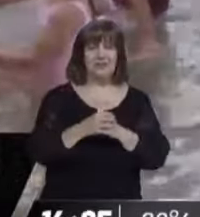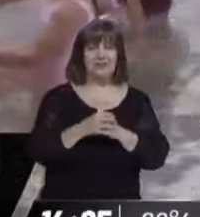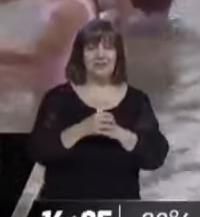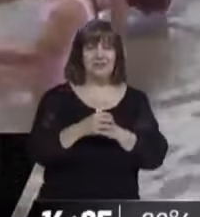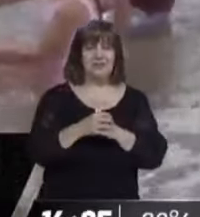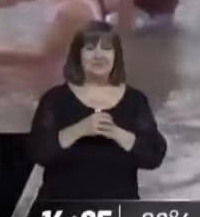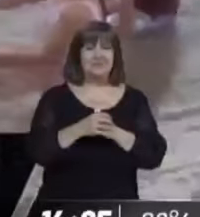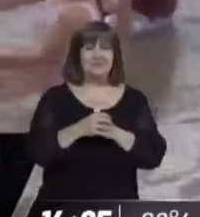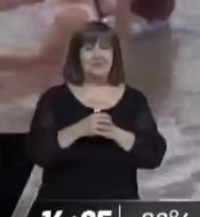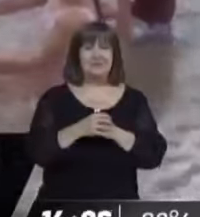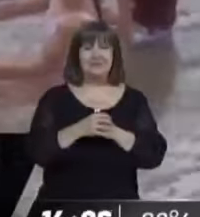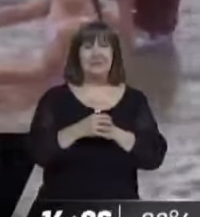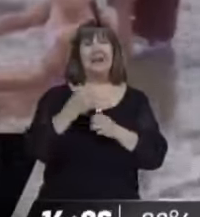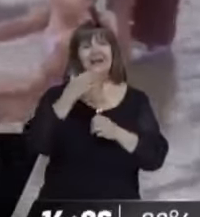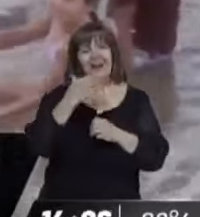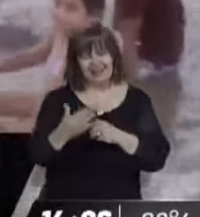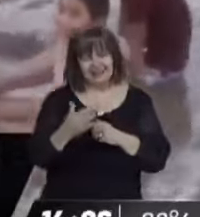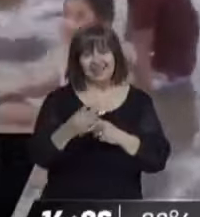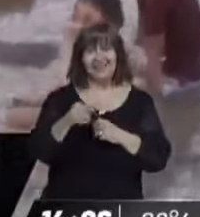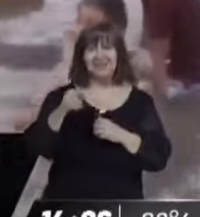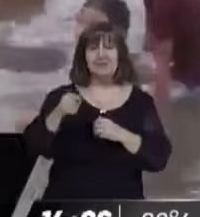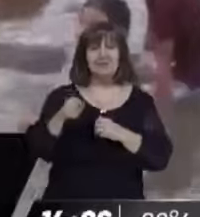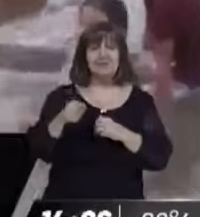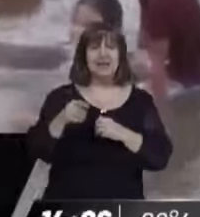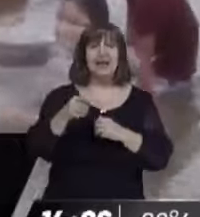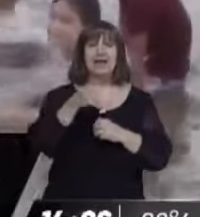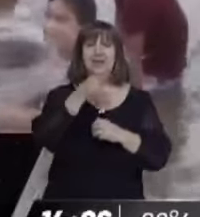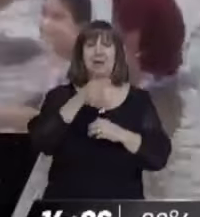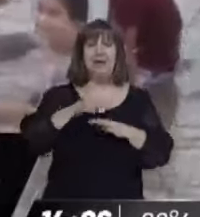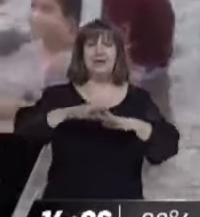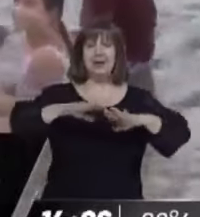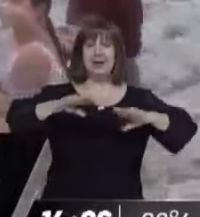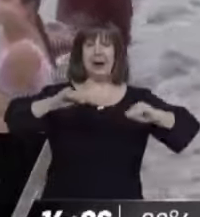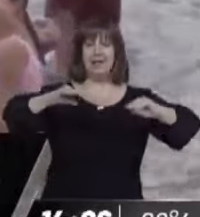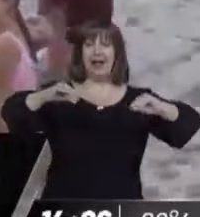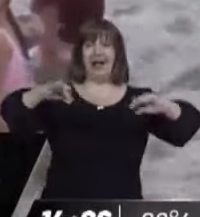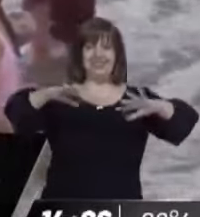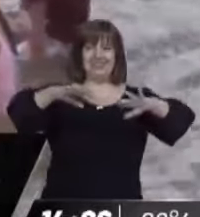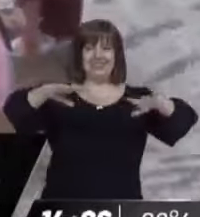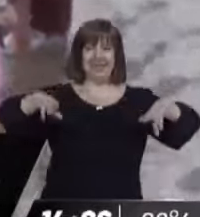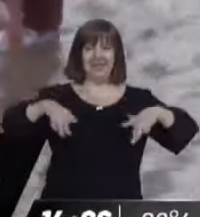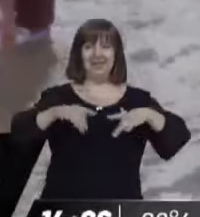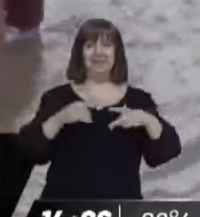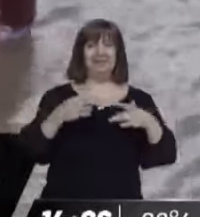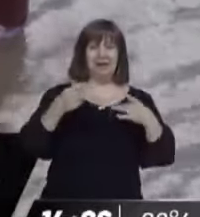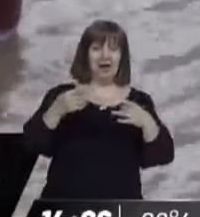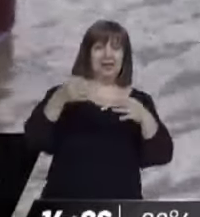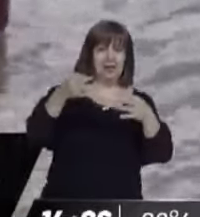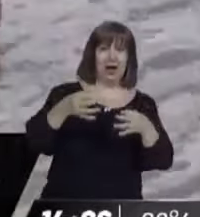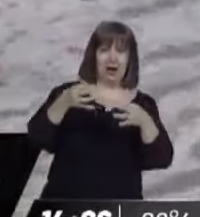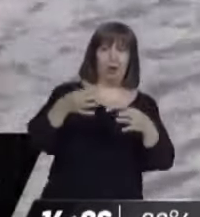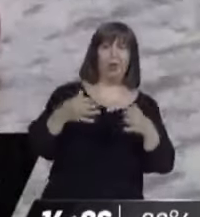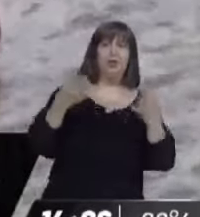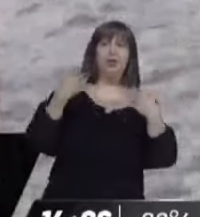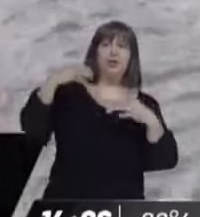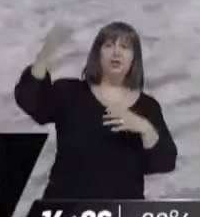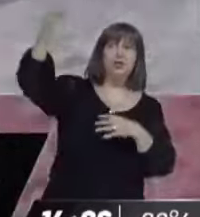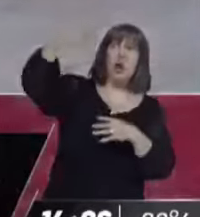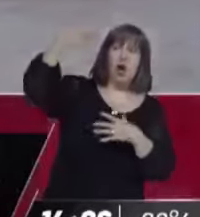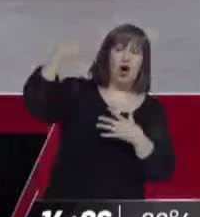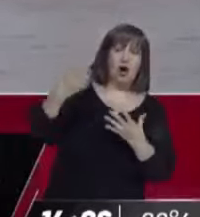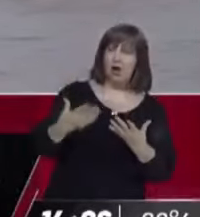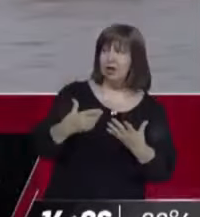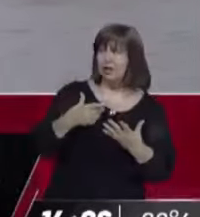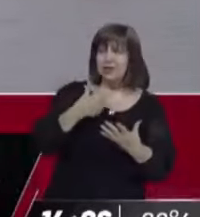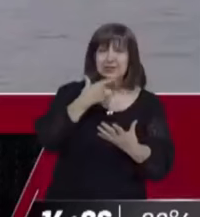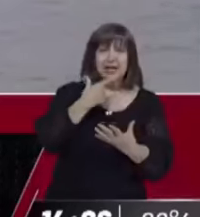Sí, les cuento que, bueno, gracias. Ahí se han hecho como una playita. 26.4, no está tan lugar caluroso, más seguro. Pero ahí sí, Sergio, están al sol. Bueno,